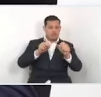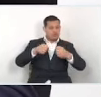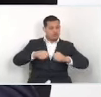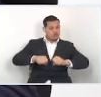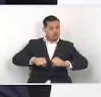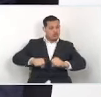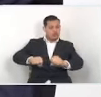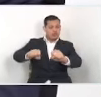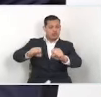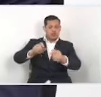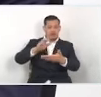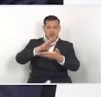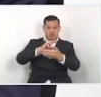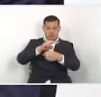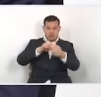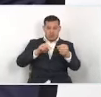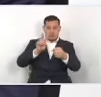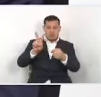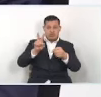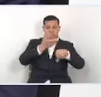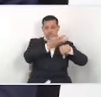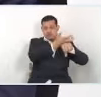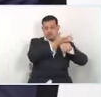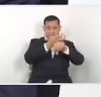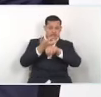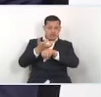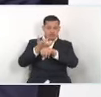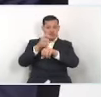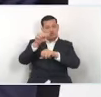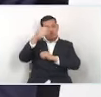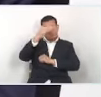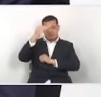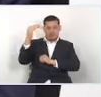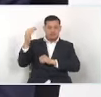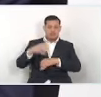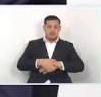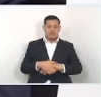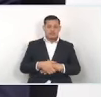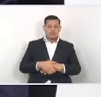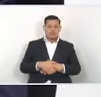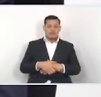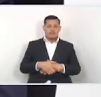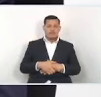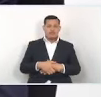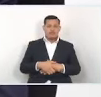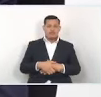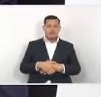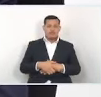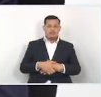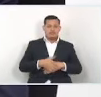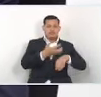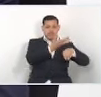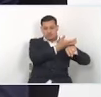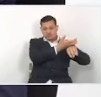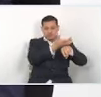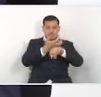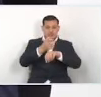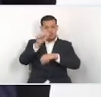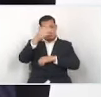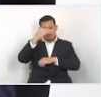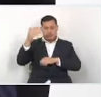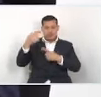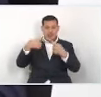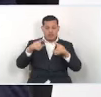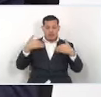una papaya y es traída. Y todo eso traída fuera de nuestro país. Es importada, ¿no? Pero